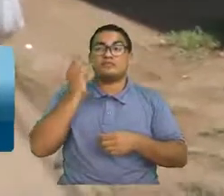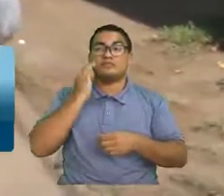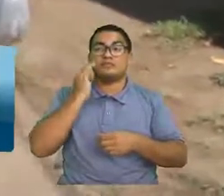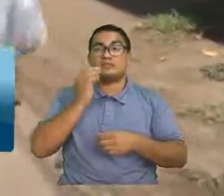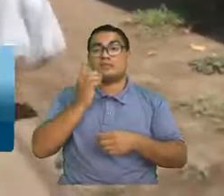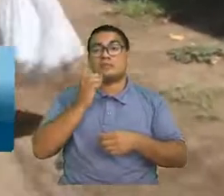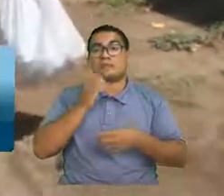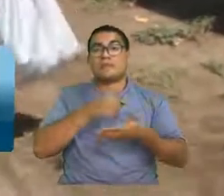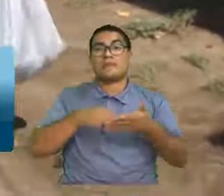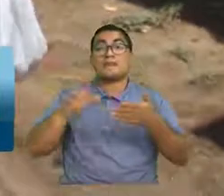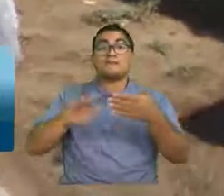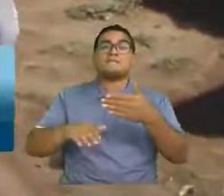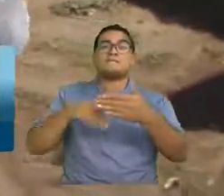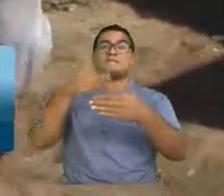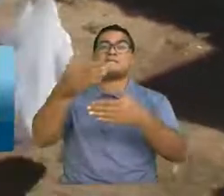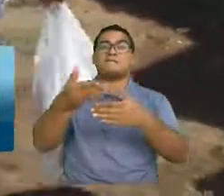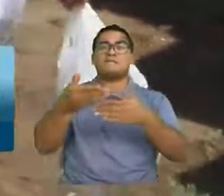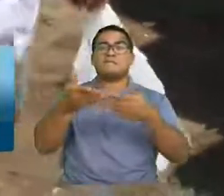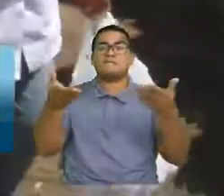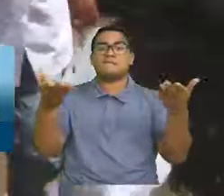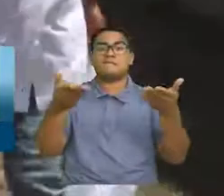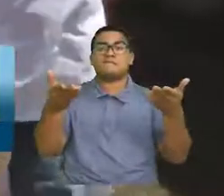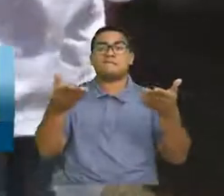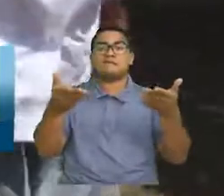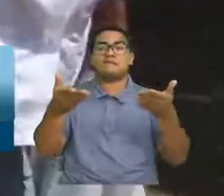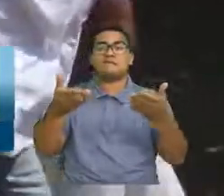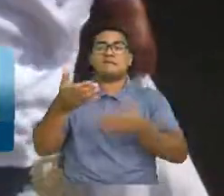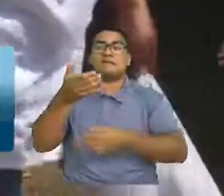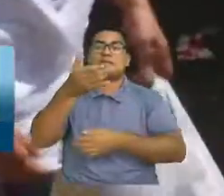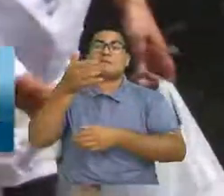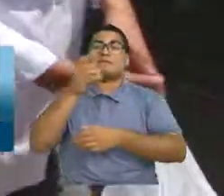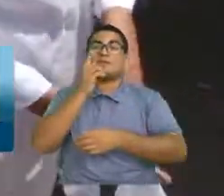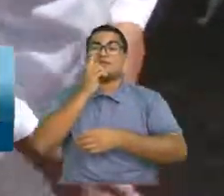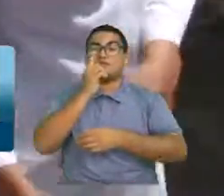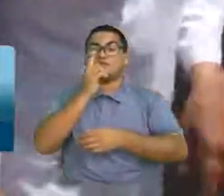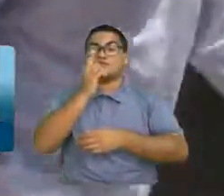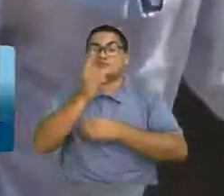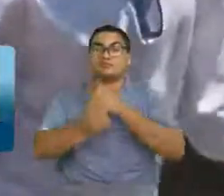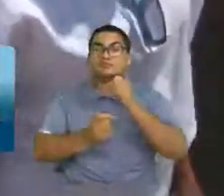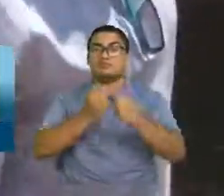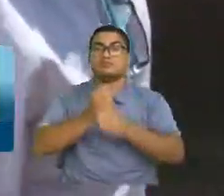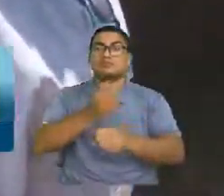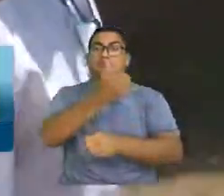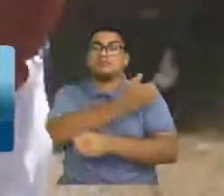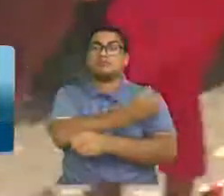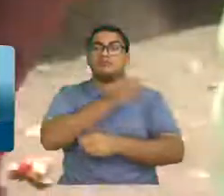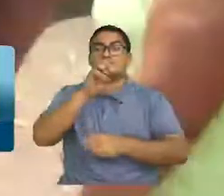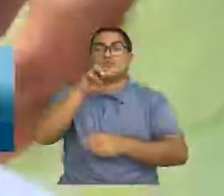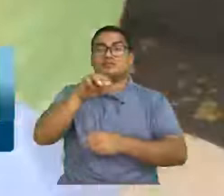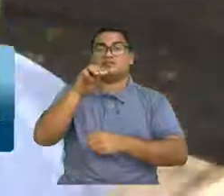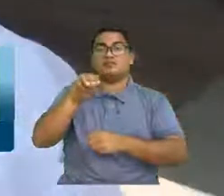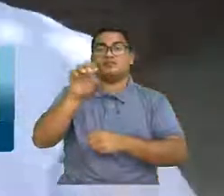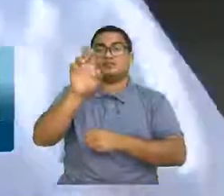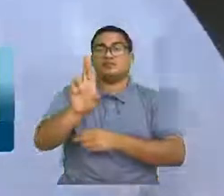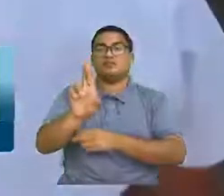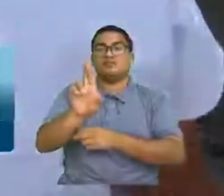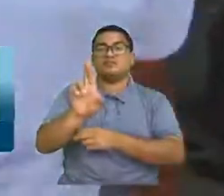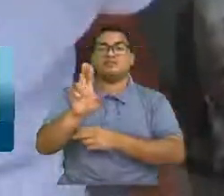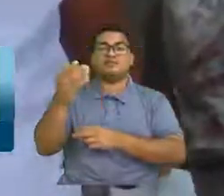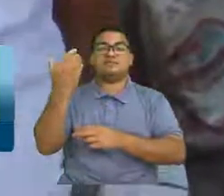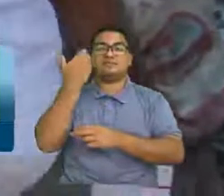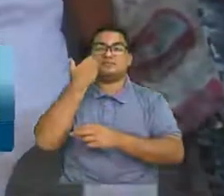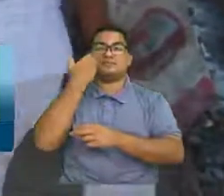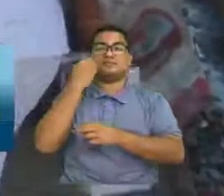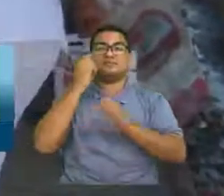del cumpleaños. Pero en este caso, la vacuna que se aplica a los 12 meses es la MMR, que MMR.